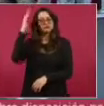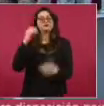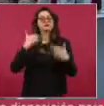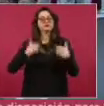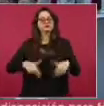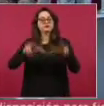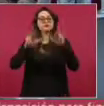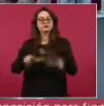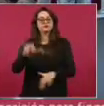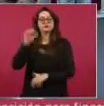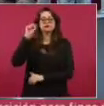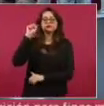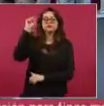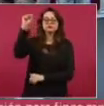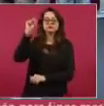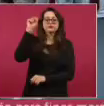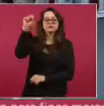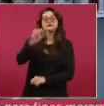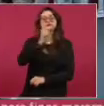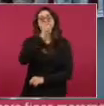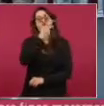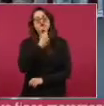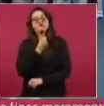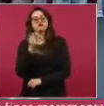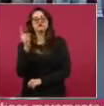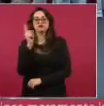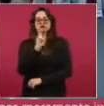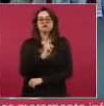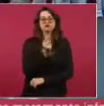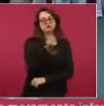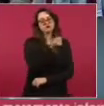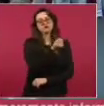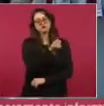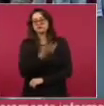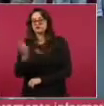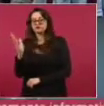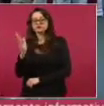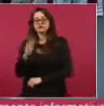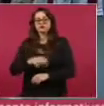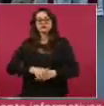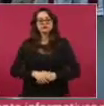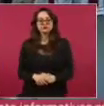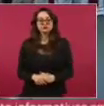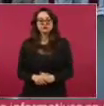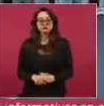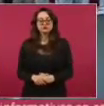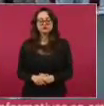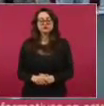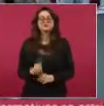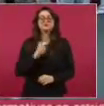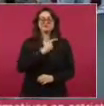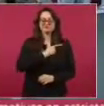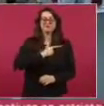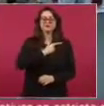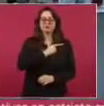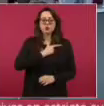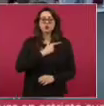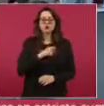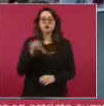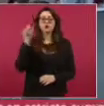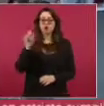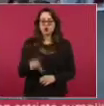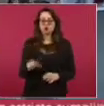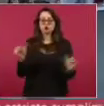sindicales, mujeres, hombres, me da mucho gusto estar aquí con ustedes en